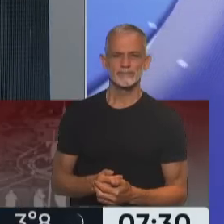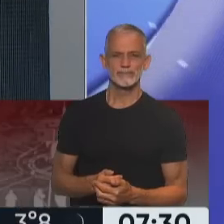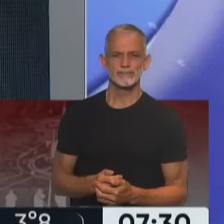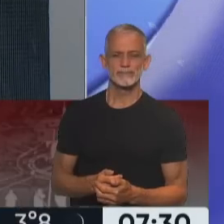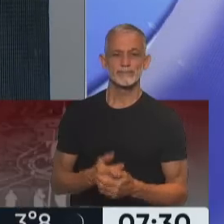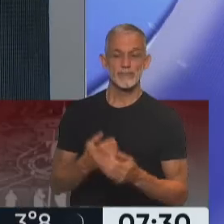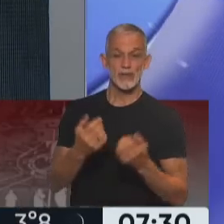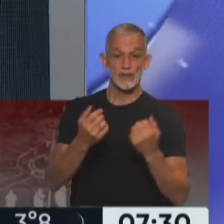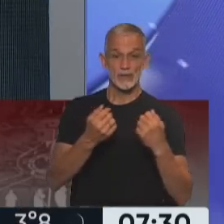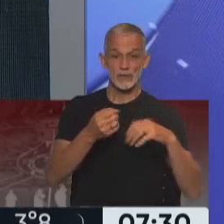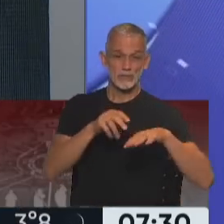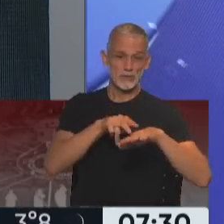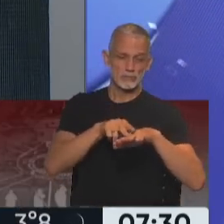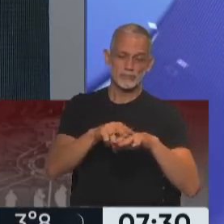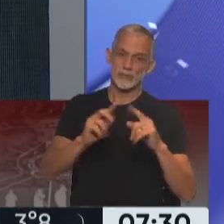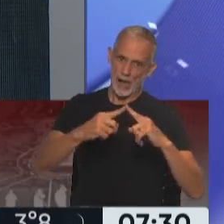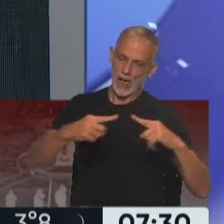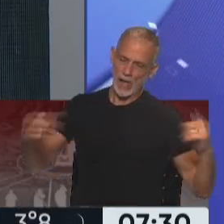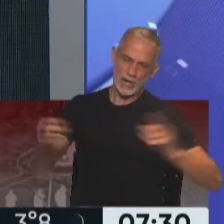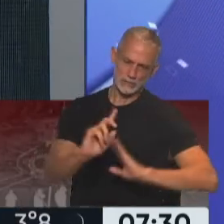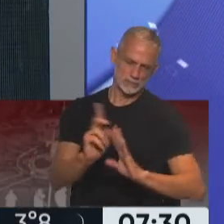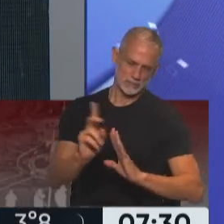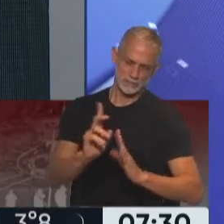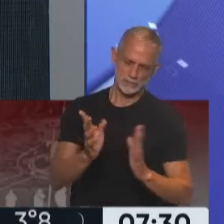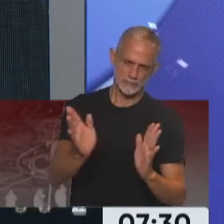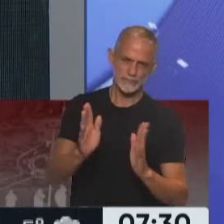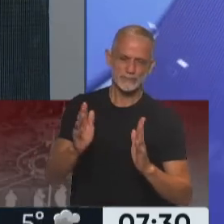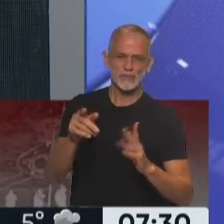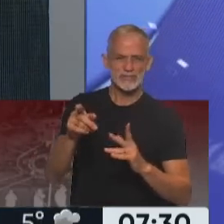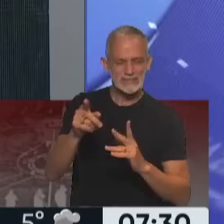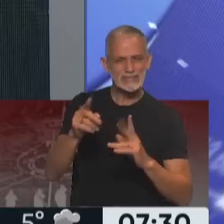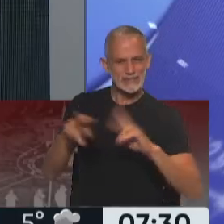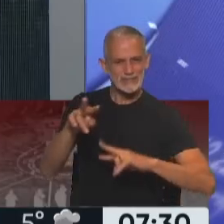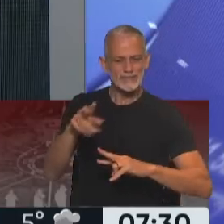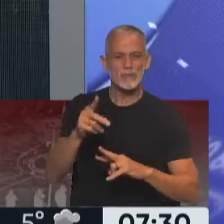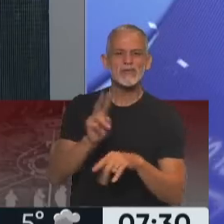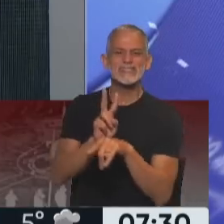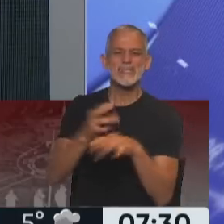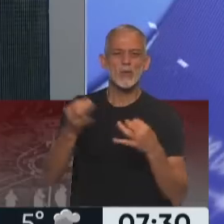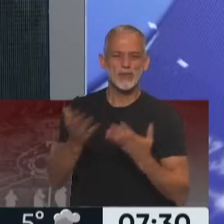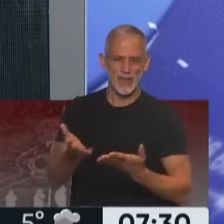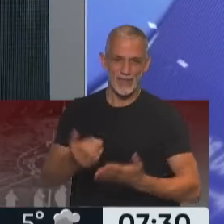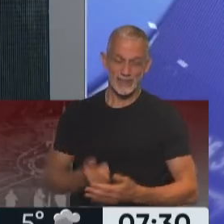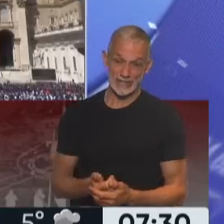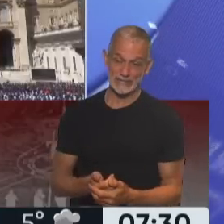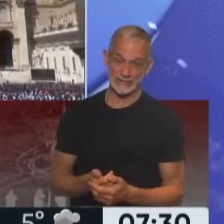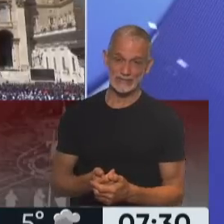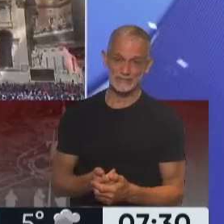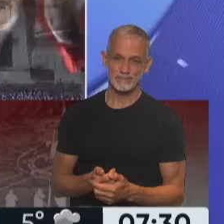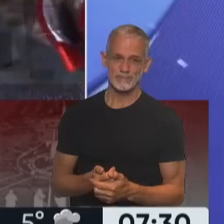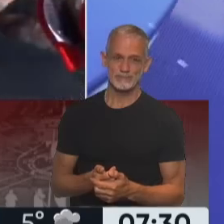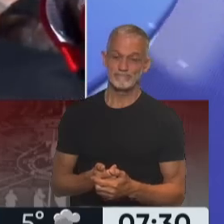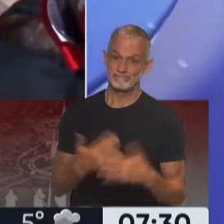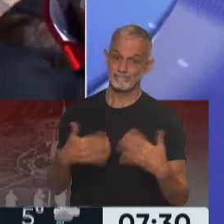El traslado, para que no dure tanto, por lo que es, buscarán, y también por la seguridad, Claro. ¿no? Es